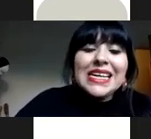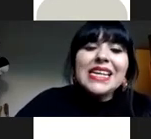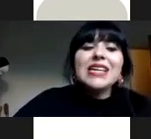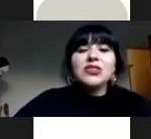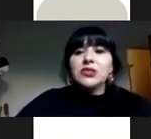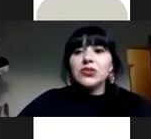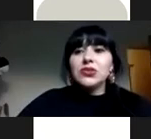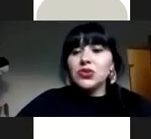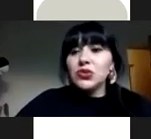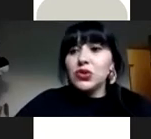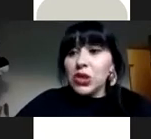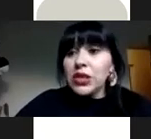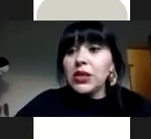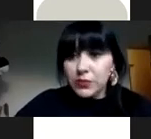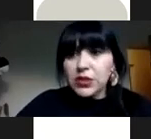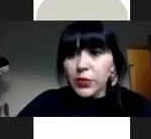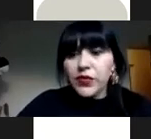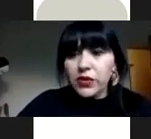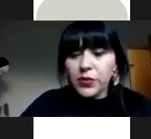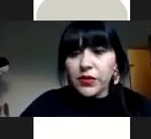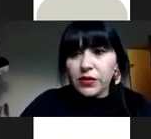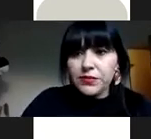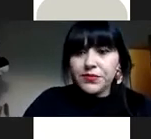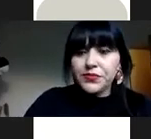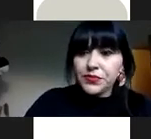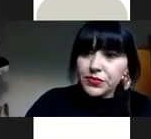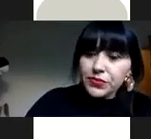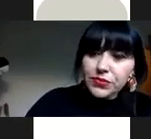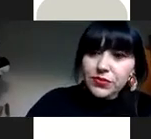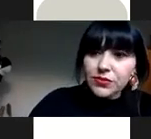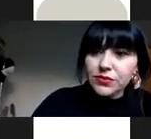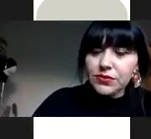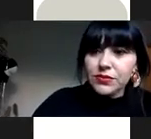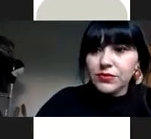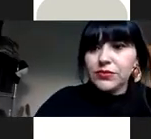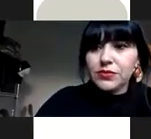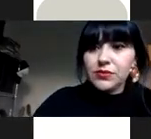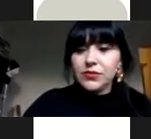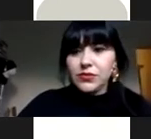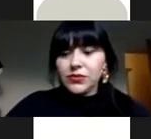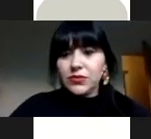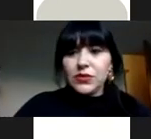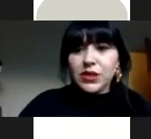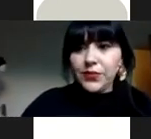¿Tenemos tiempo para un comentario más? Sí, sí, por favor, por favor. Eduardo Ávila, que tiene su mano levantada.